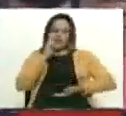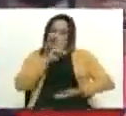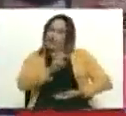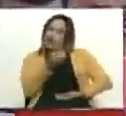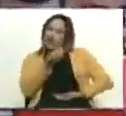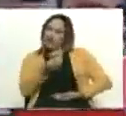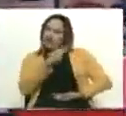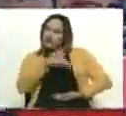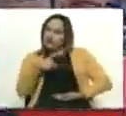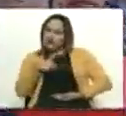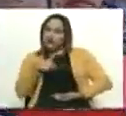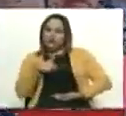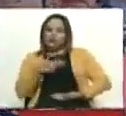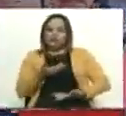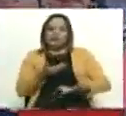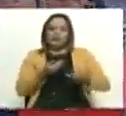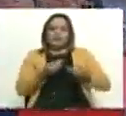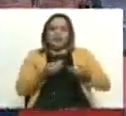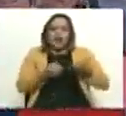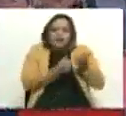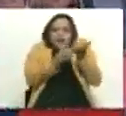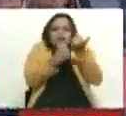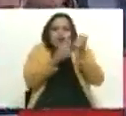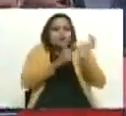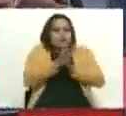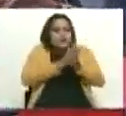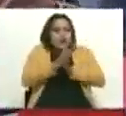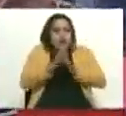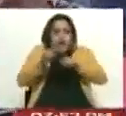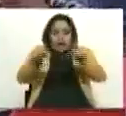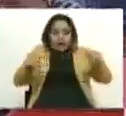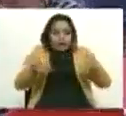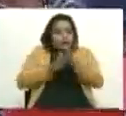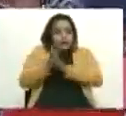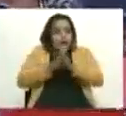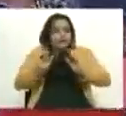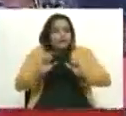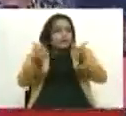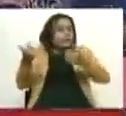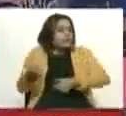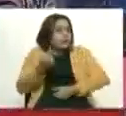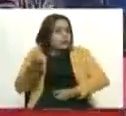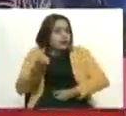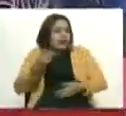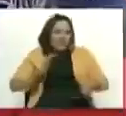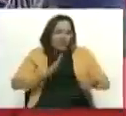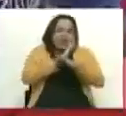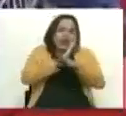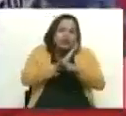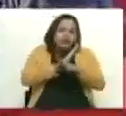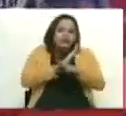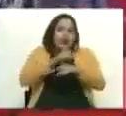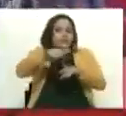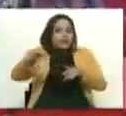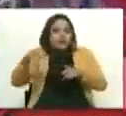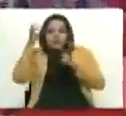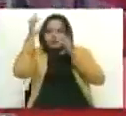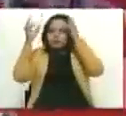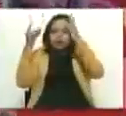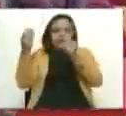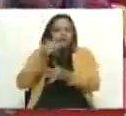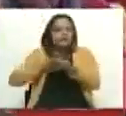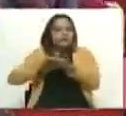le llegamos a esos desprendimientos, porque ellos arrancaron sin nosotros, a través de este bloqueo económico le fueron dando soluciones a sus problemas.